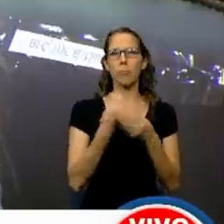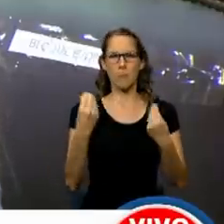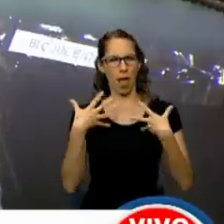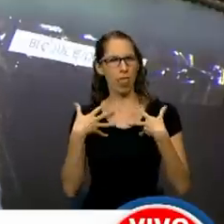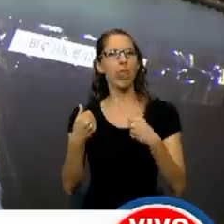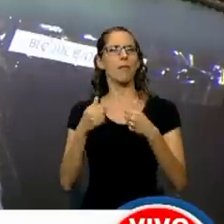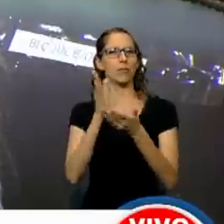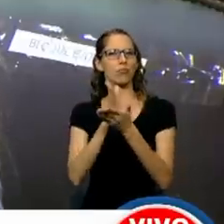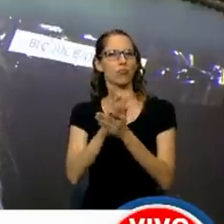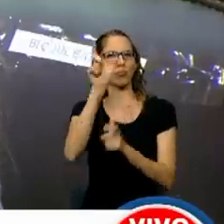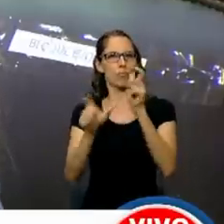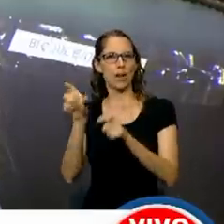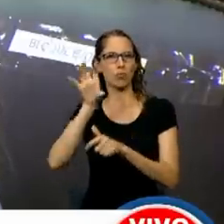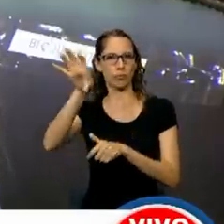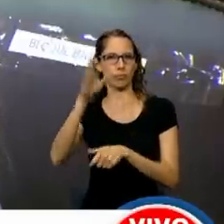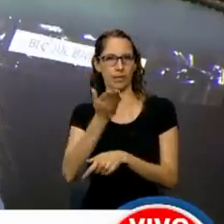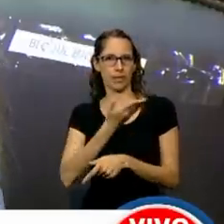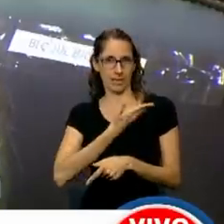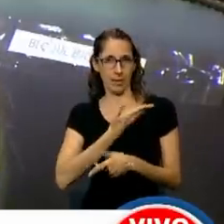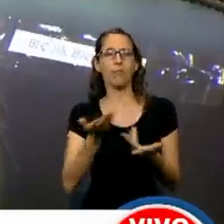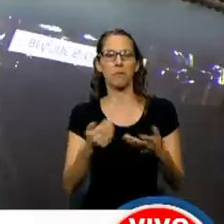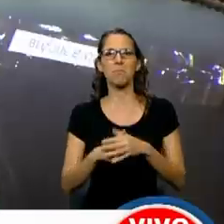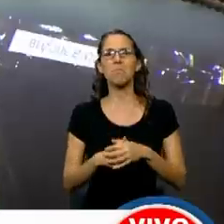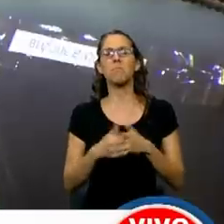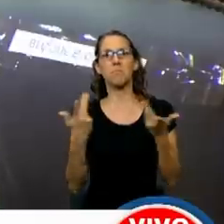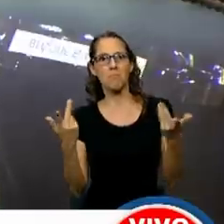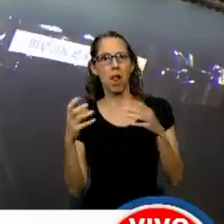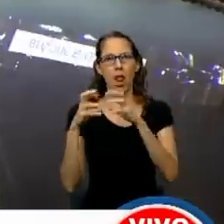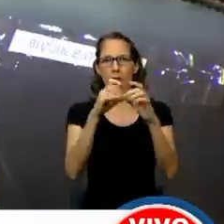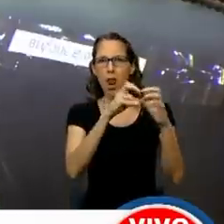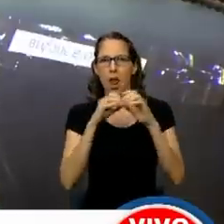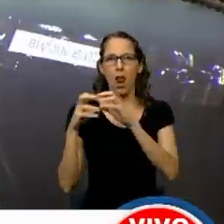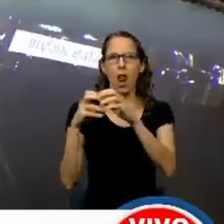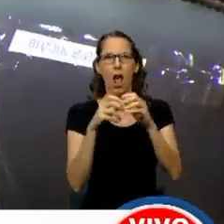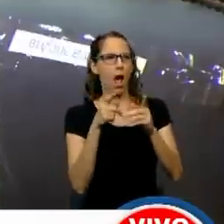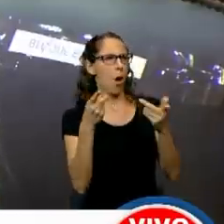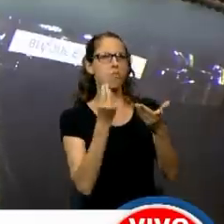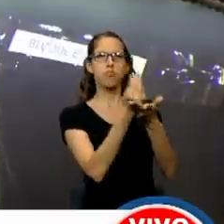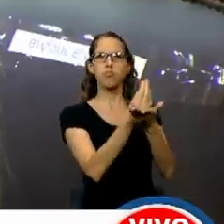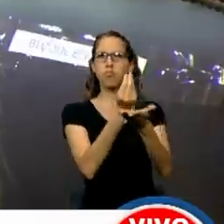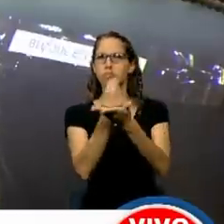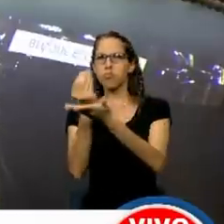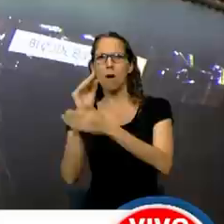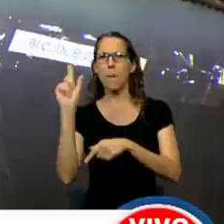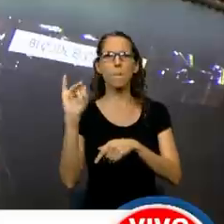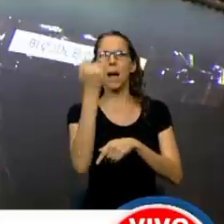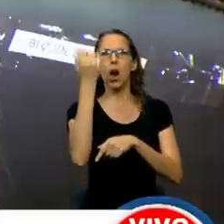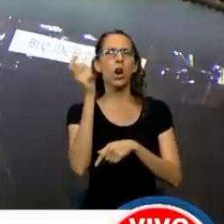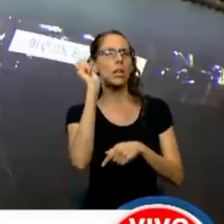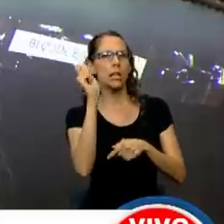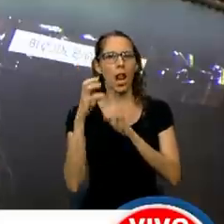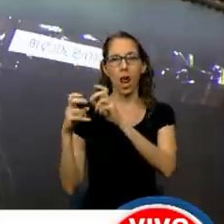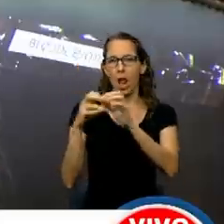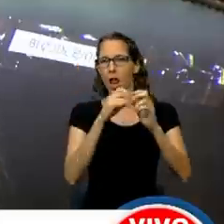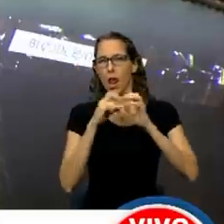santafesinos y surgen discusiones entre quiénes son los mejores candidatos para poder llevarlo a cabo y la